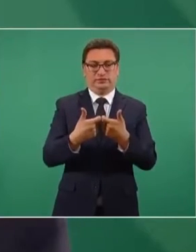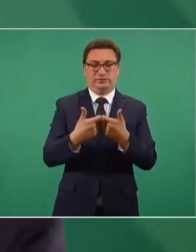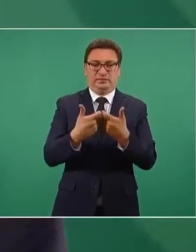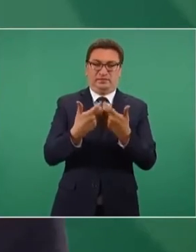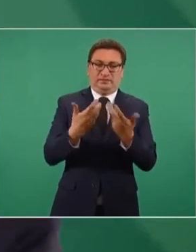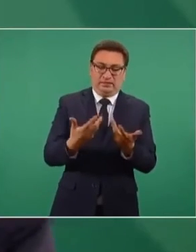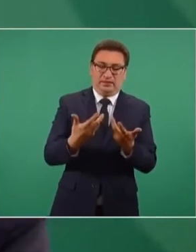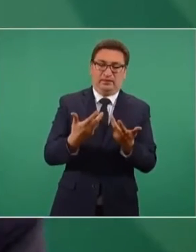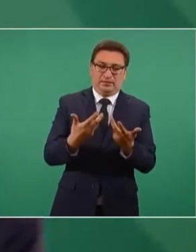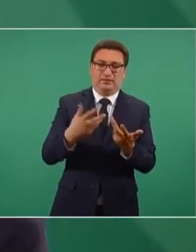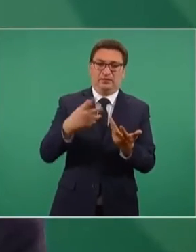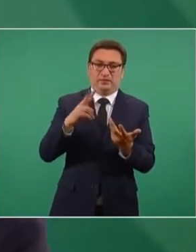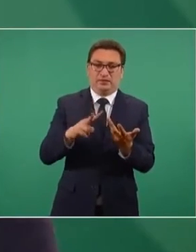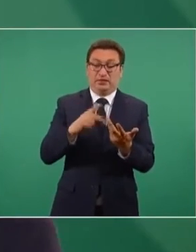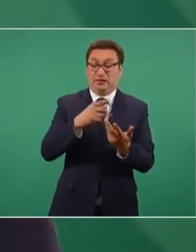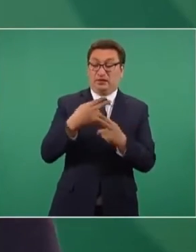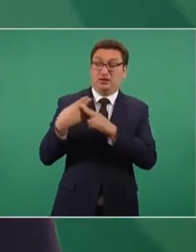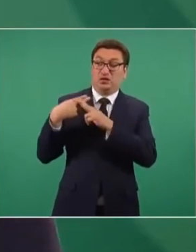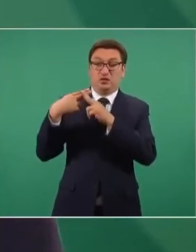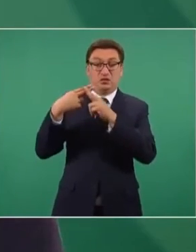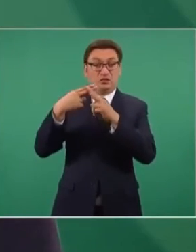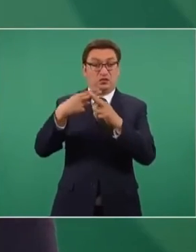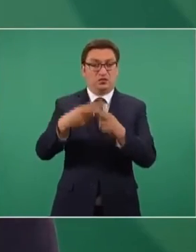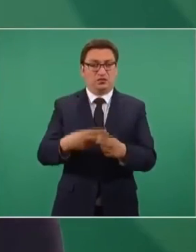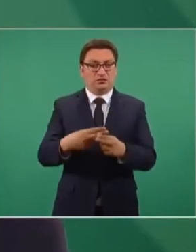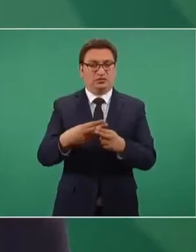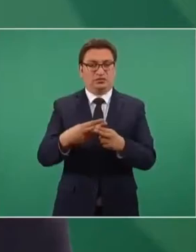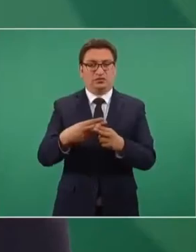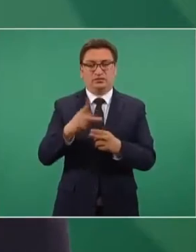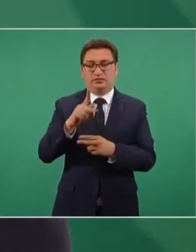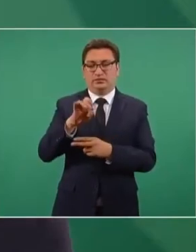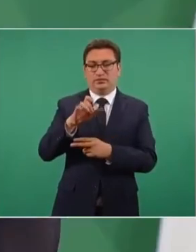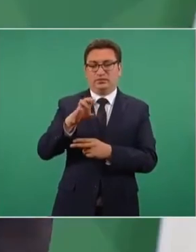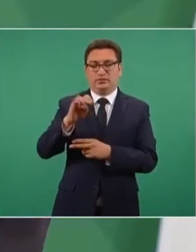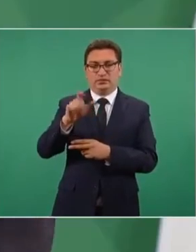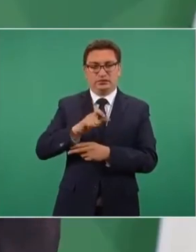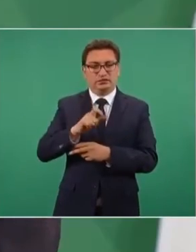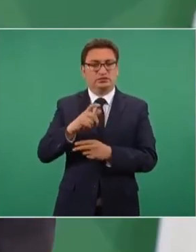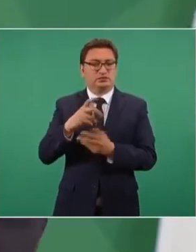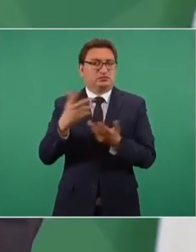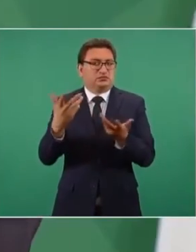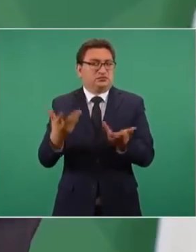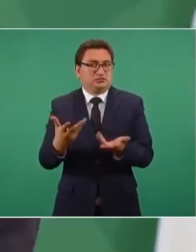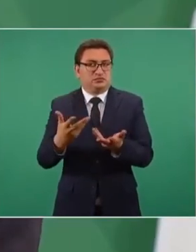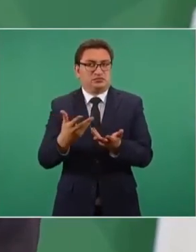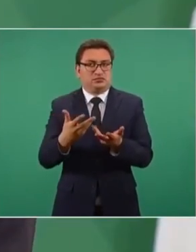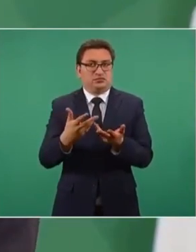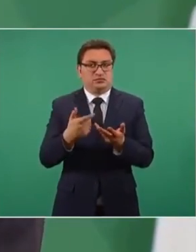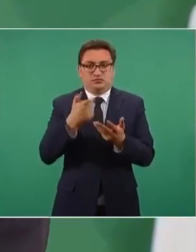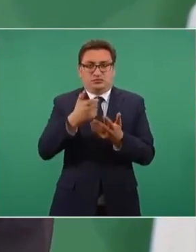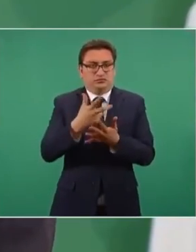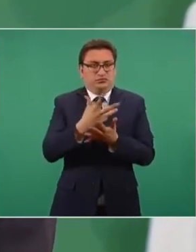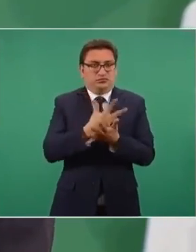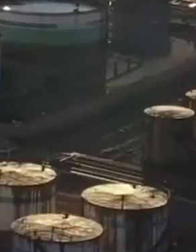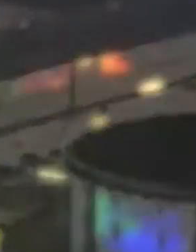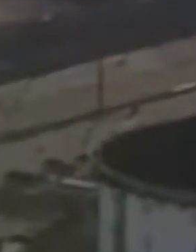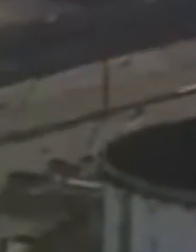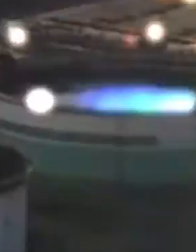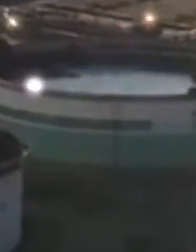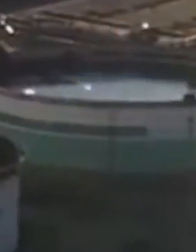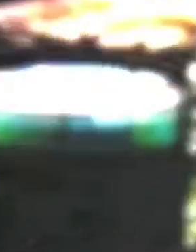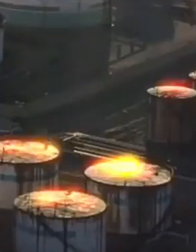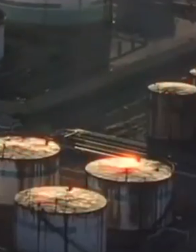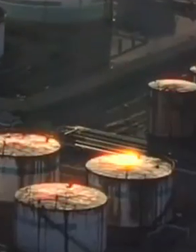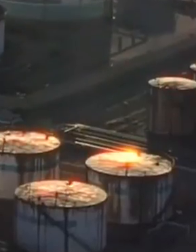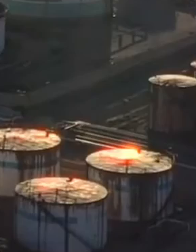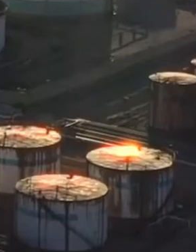Nada más que en efecto desde entonces Pemex no ha tenido utilidad.